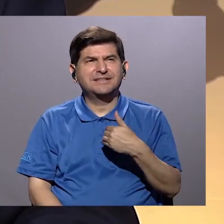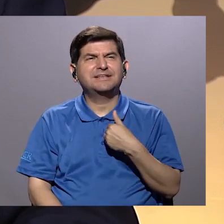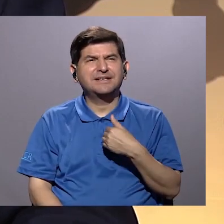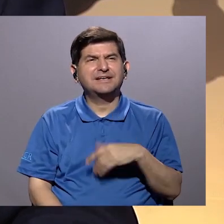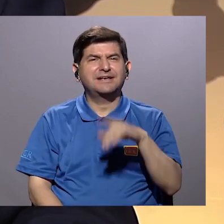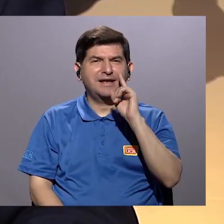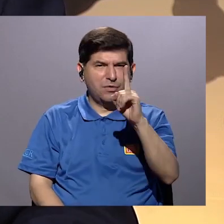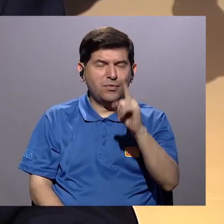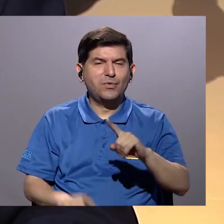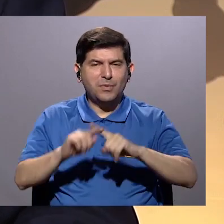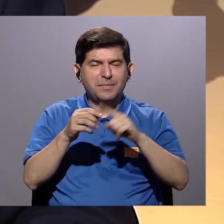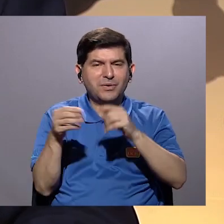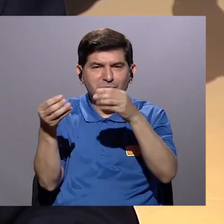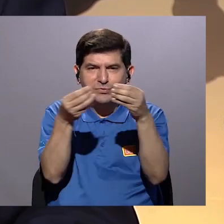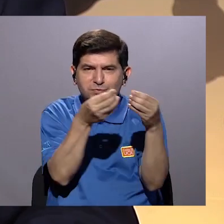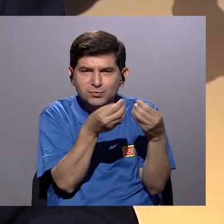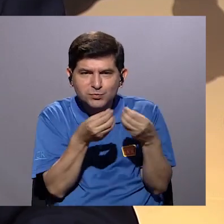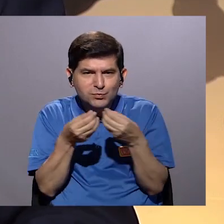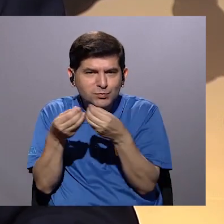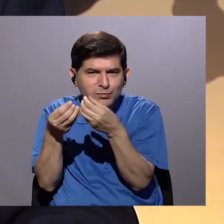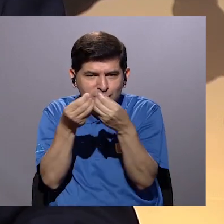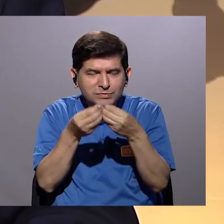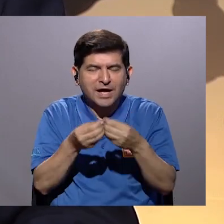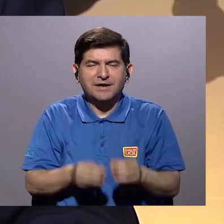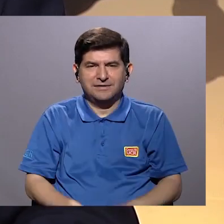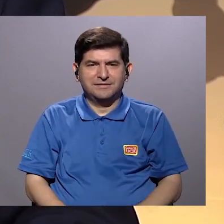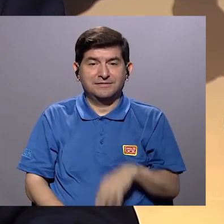electrolito líquido, ¿verdad?, que está presente,